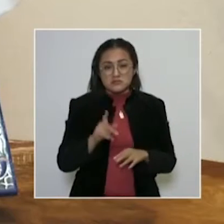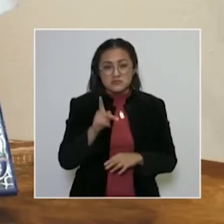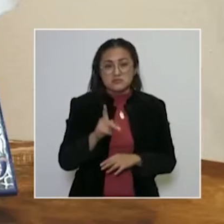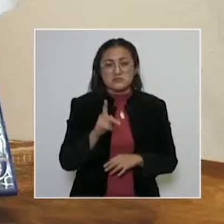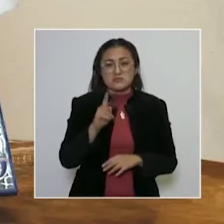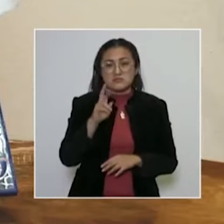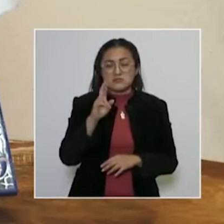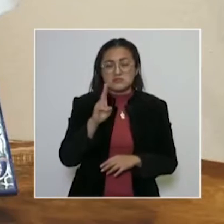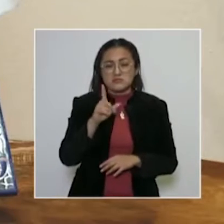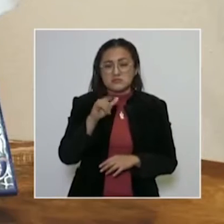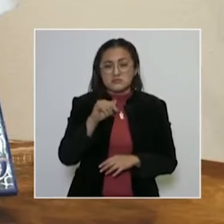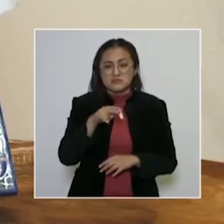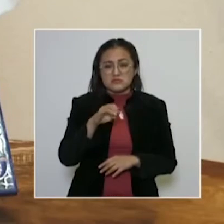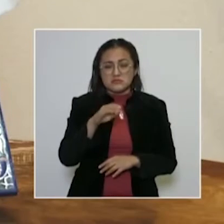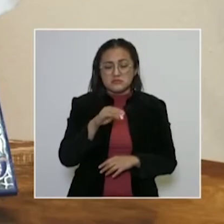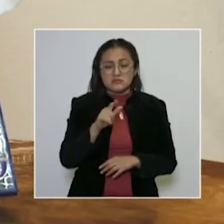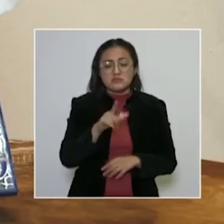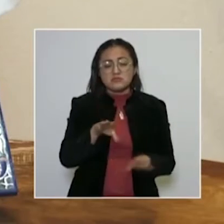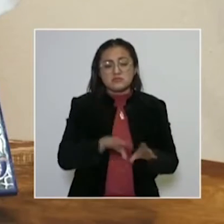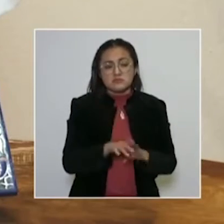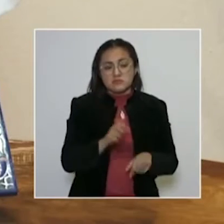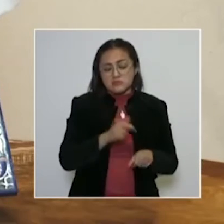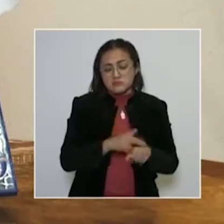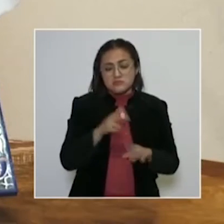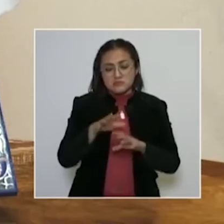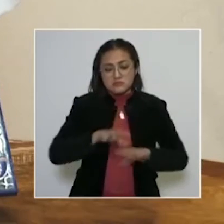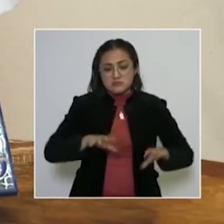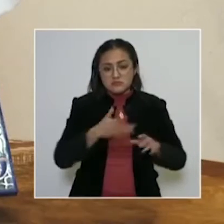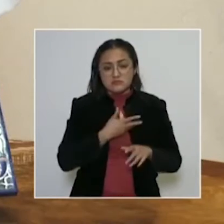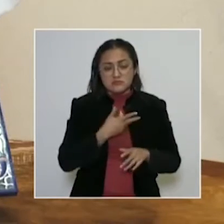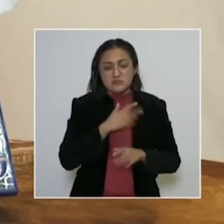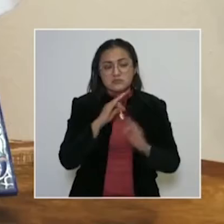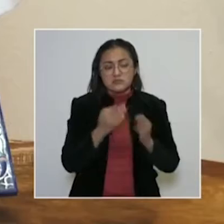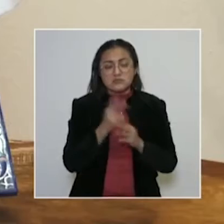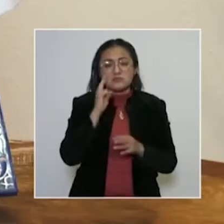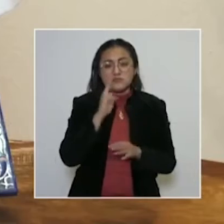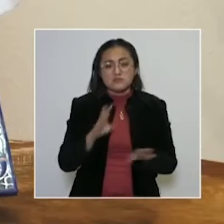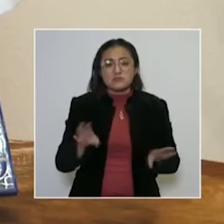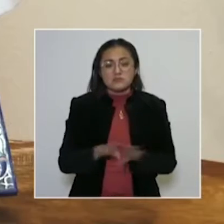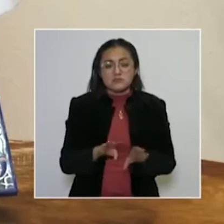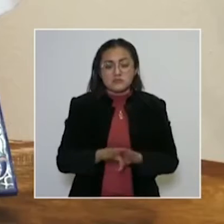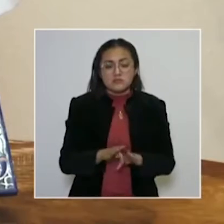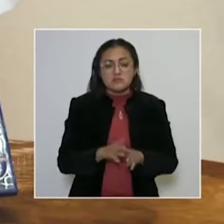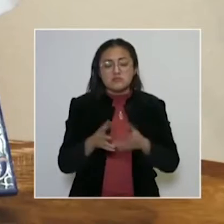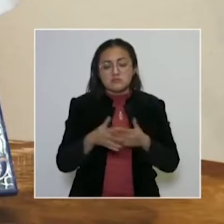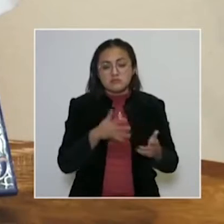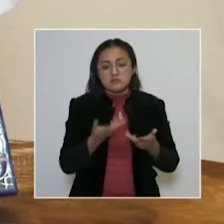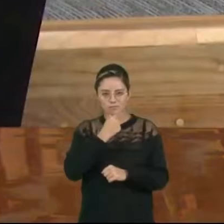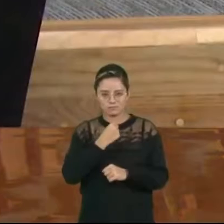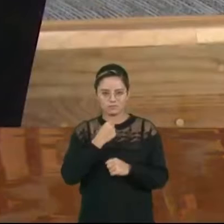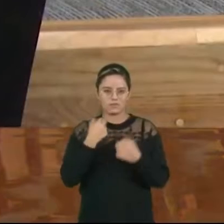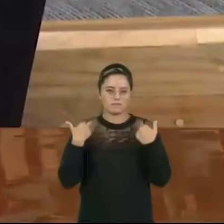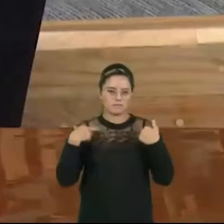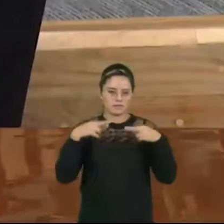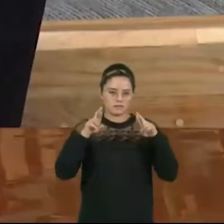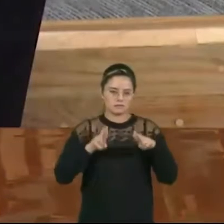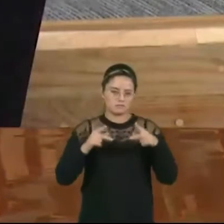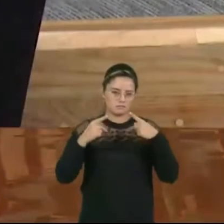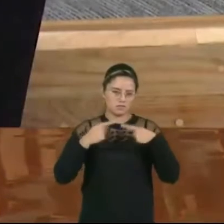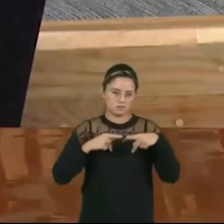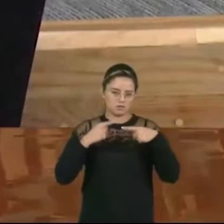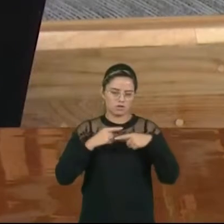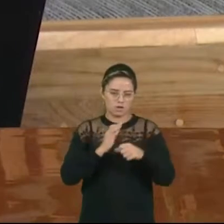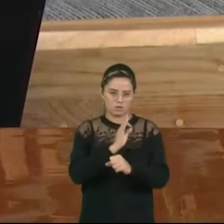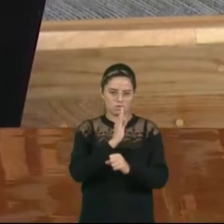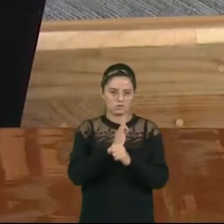solo prevalecer la mayoría relativa son formas de ver la democracia indirecta se pronunció a favor